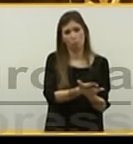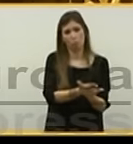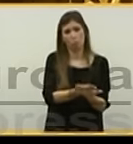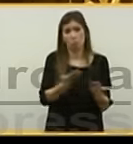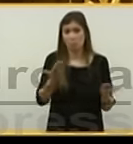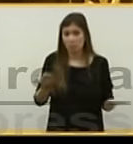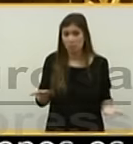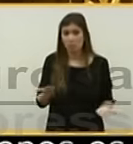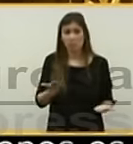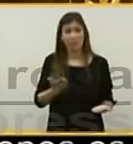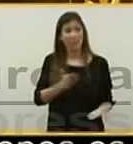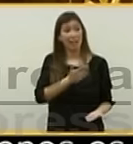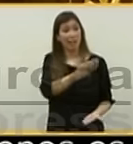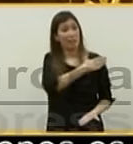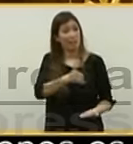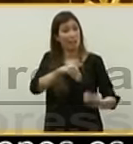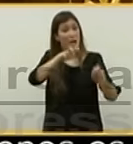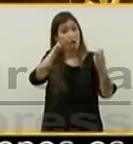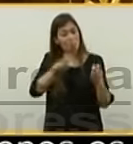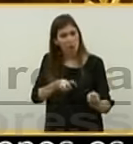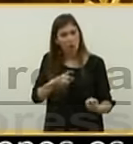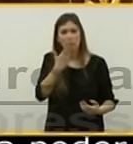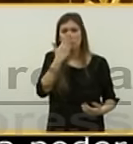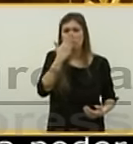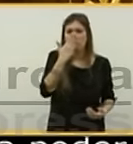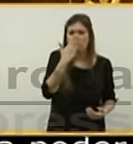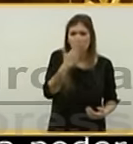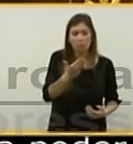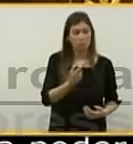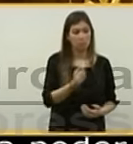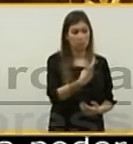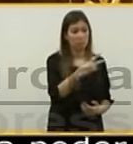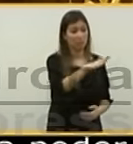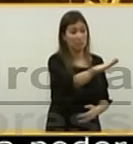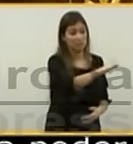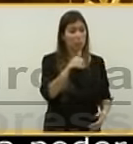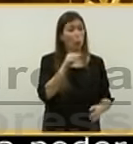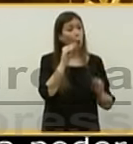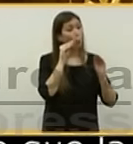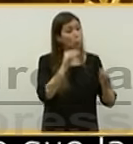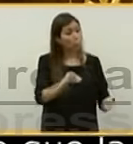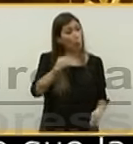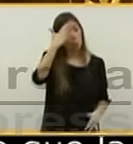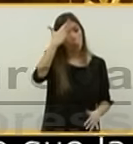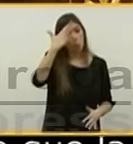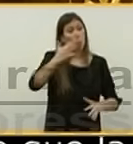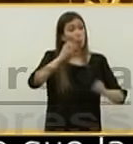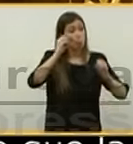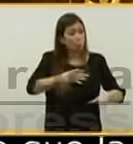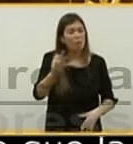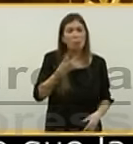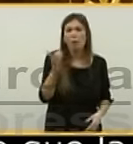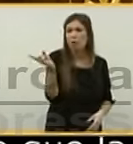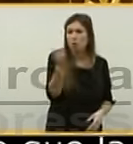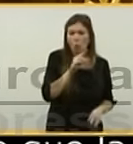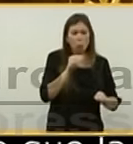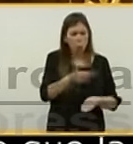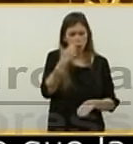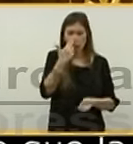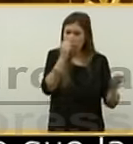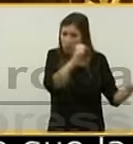sentarse a hablar no es necesario que la otra parte renuncie a aquello que defiende, a aquello en que cree